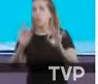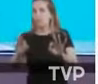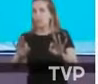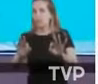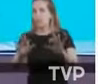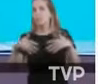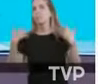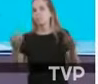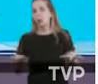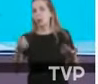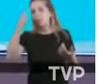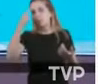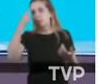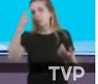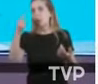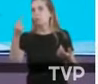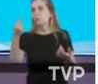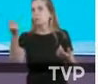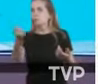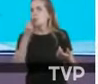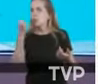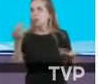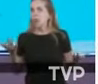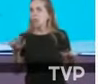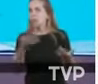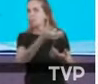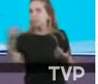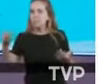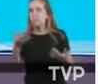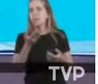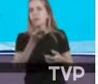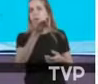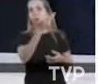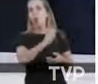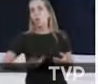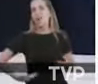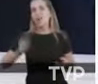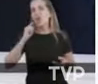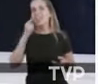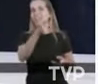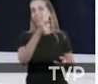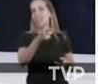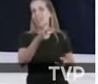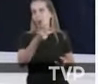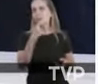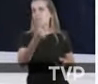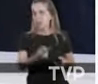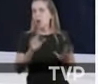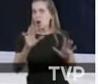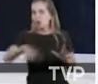Por eso creo que es muy oportuno lo que el gobernador de Entre Ríos ha dicho.